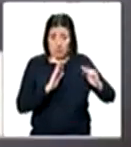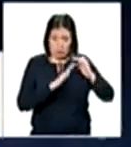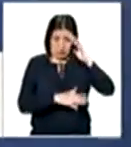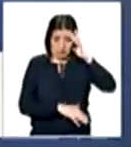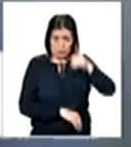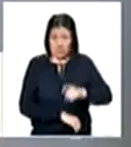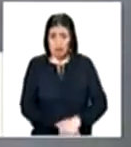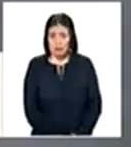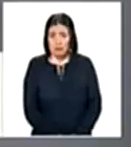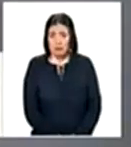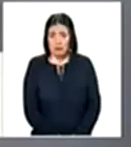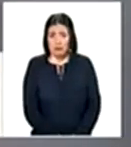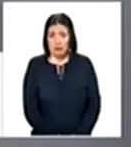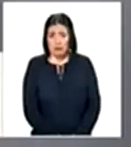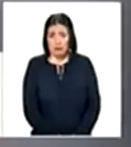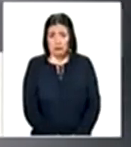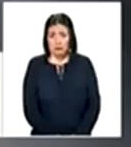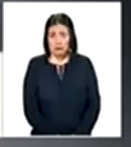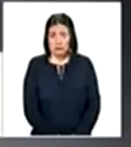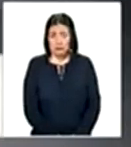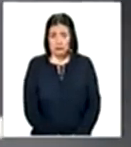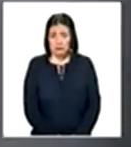comisaría.